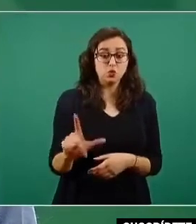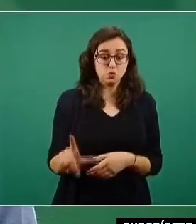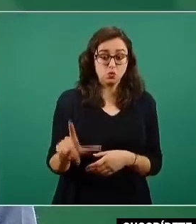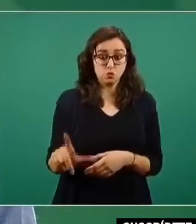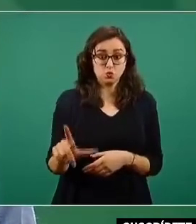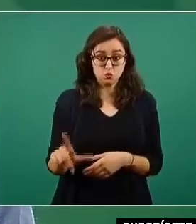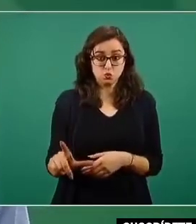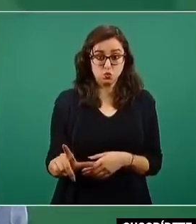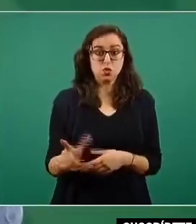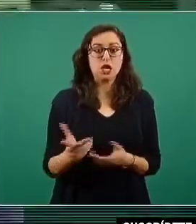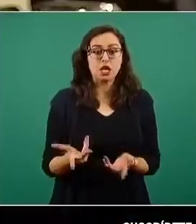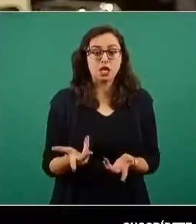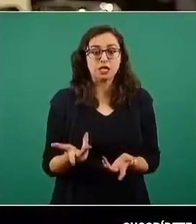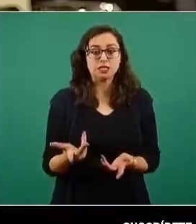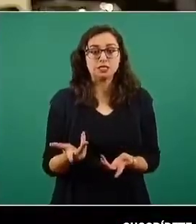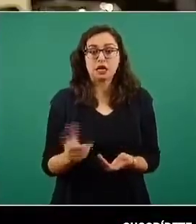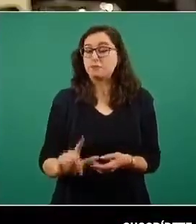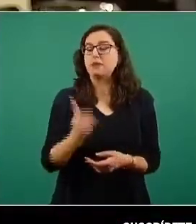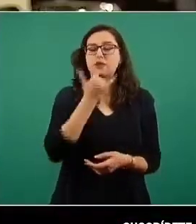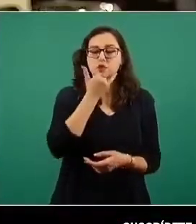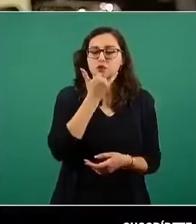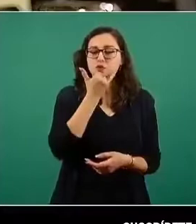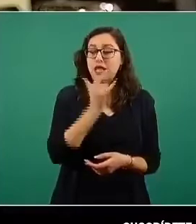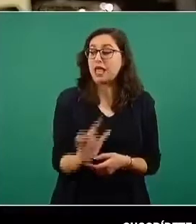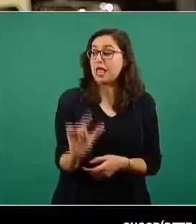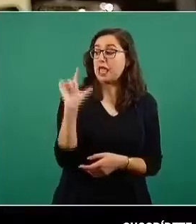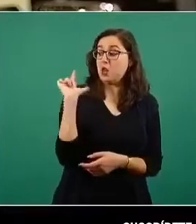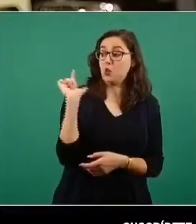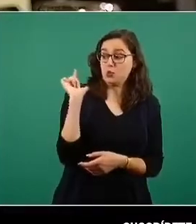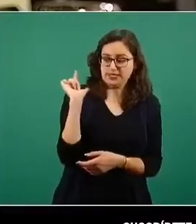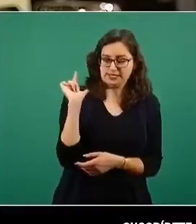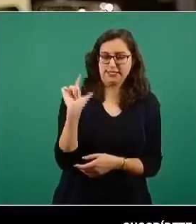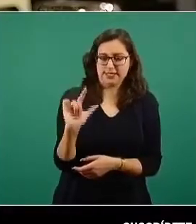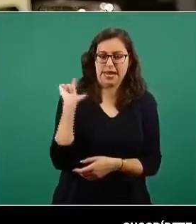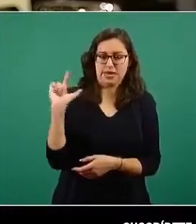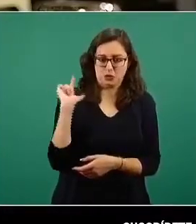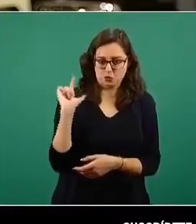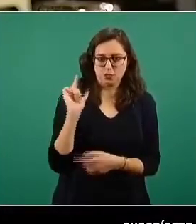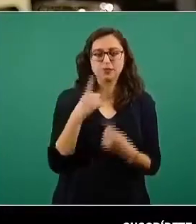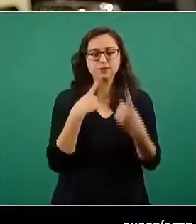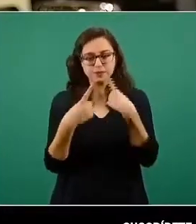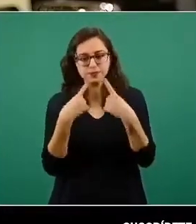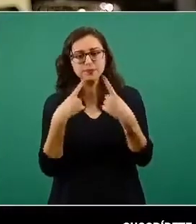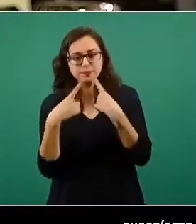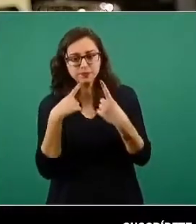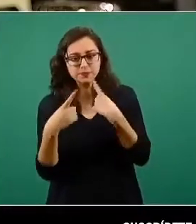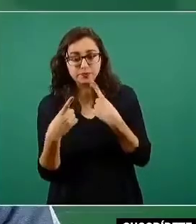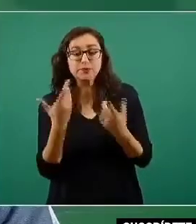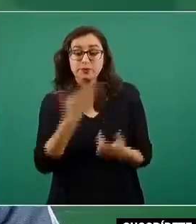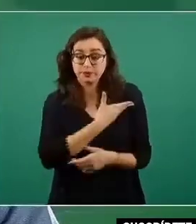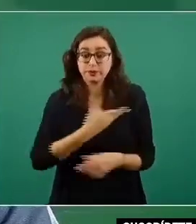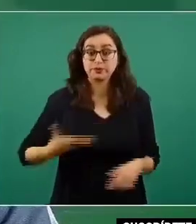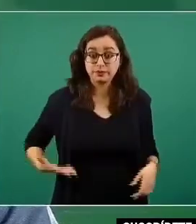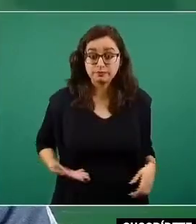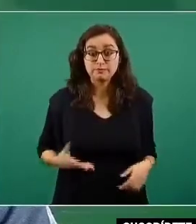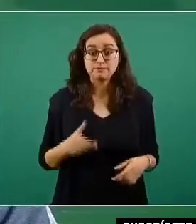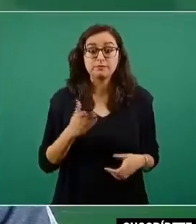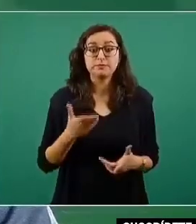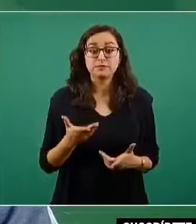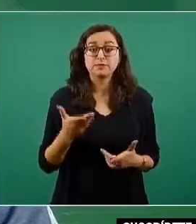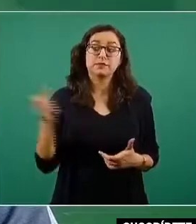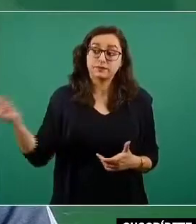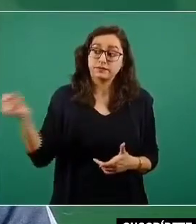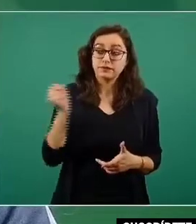fue la más reciente conversación específica sobre eso, y el presidente involucró, lo cual me da mucho gusto porque es una persona muy competente,